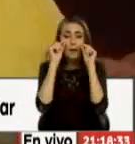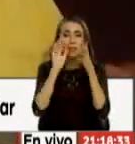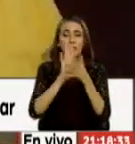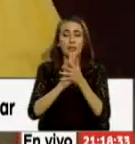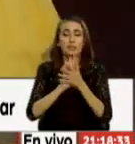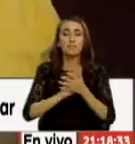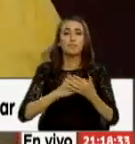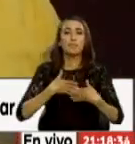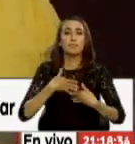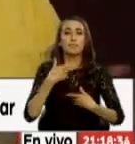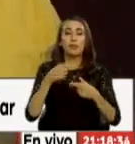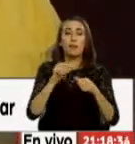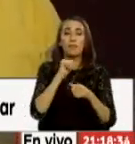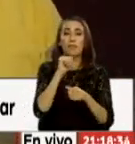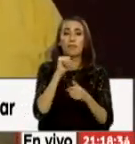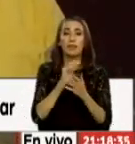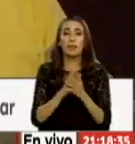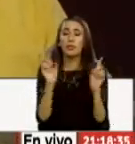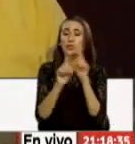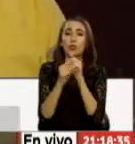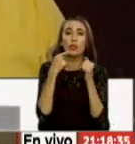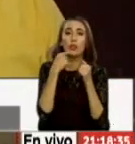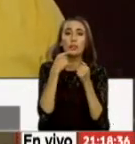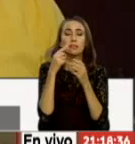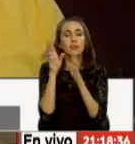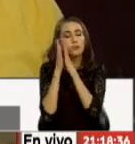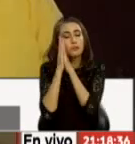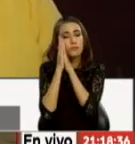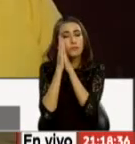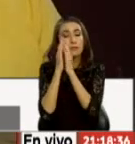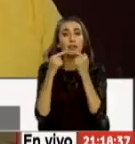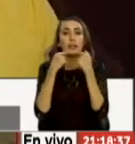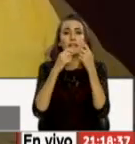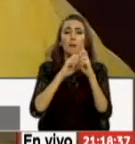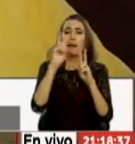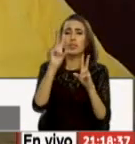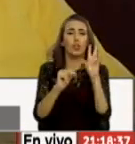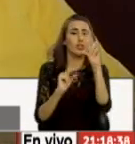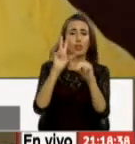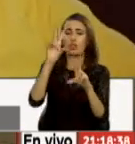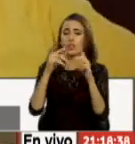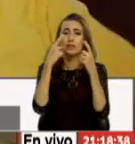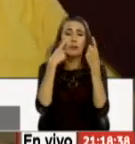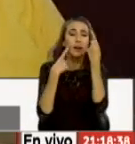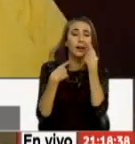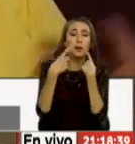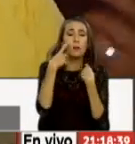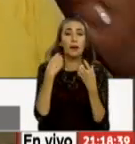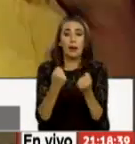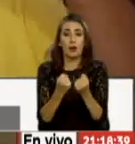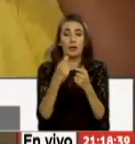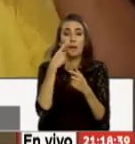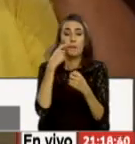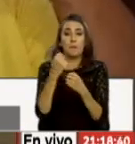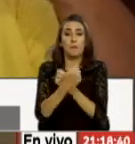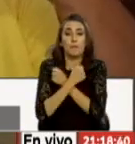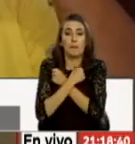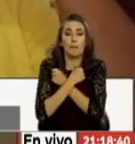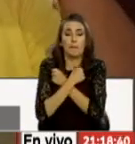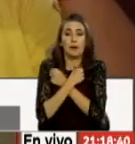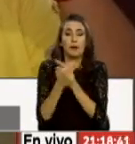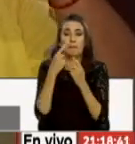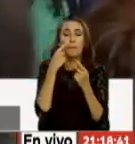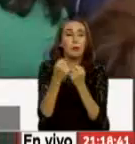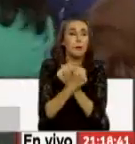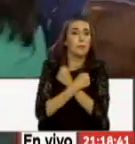intranquilidad en la familia. Solamente gritaba, no, no, no, no, y se levantaba. Y mami, mami, papi. Ella duerme conmigo, me abraza y toda cosa está conmigo, papi